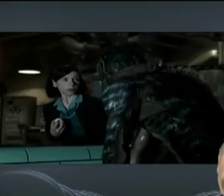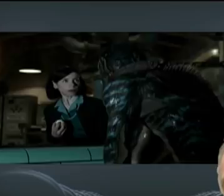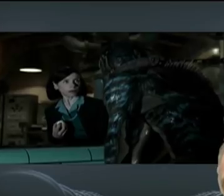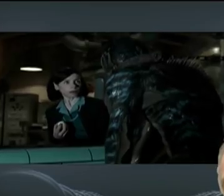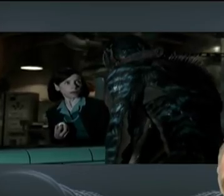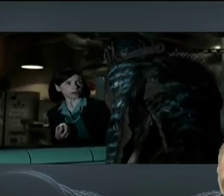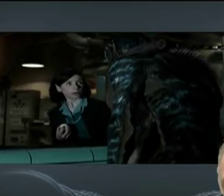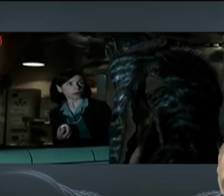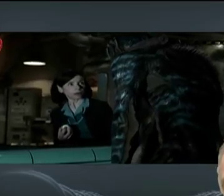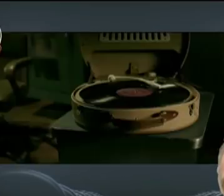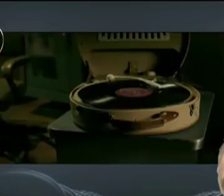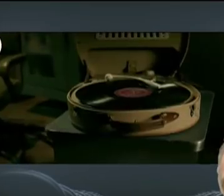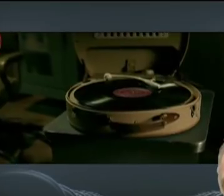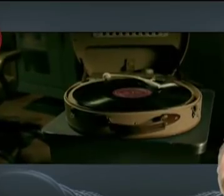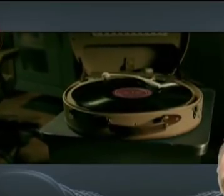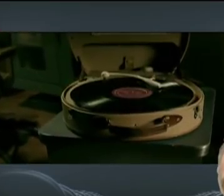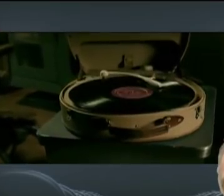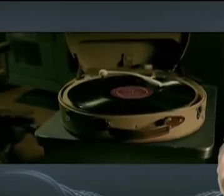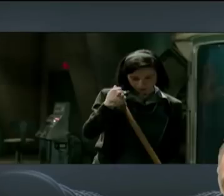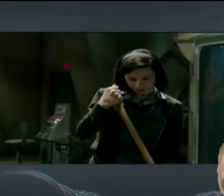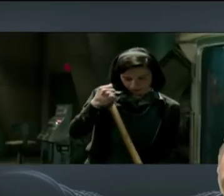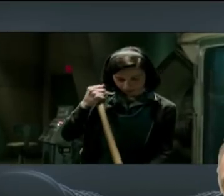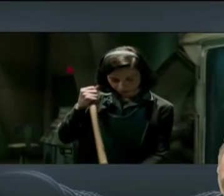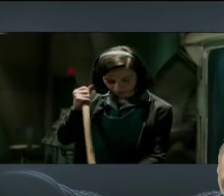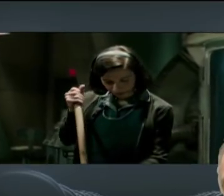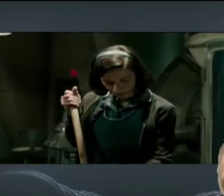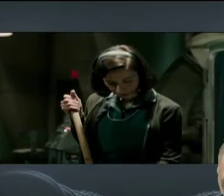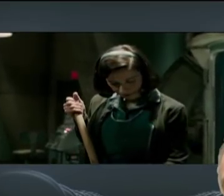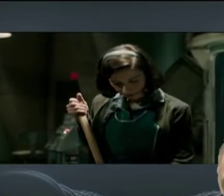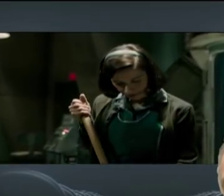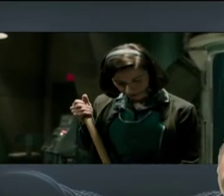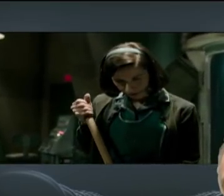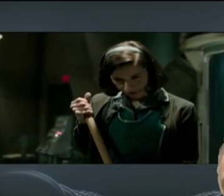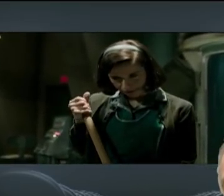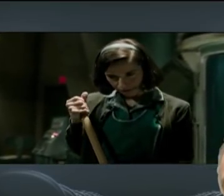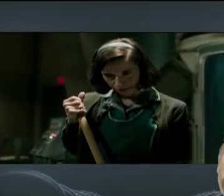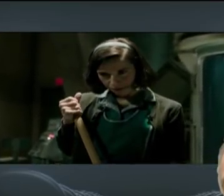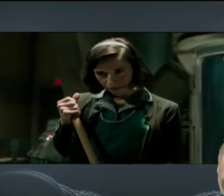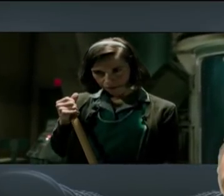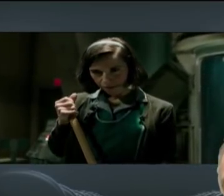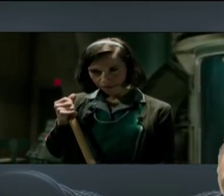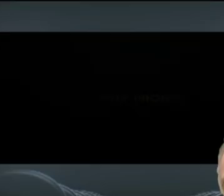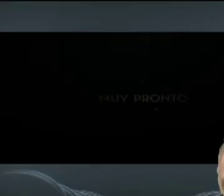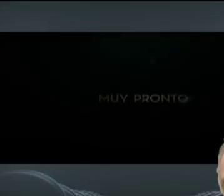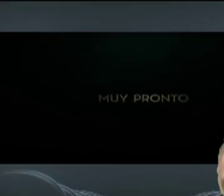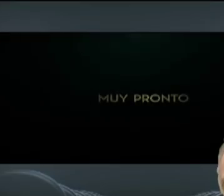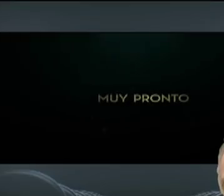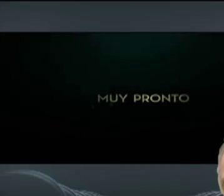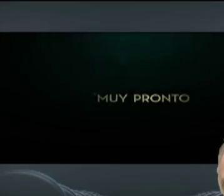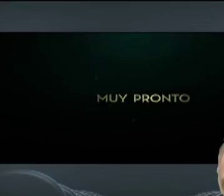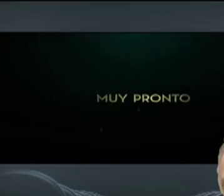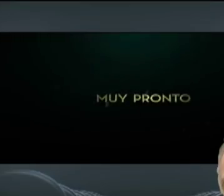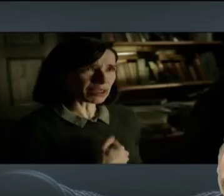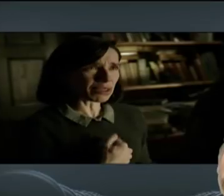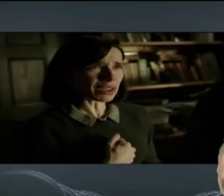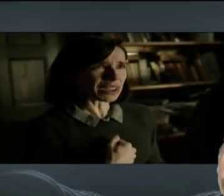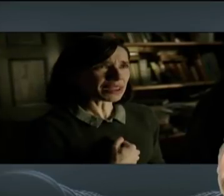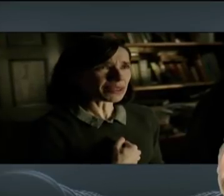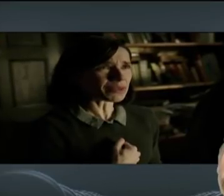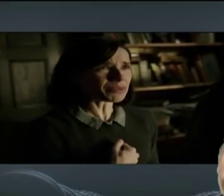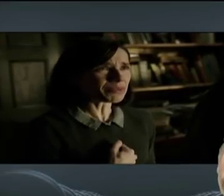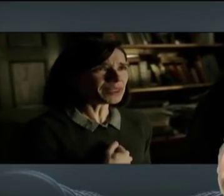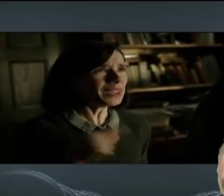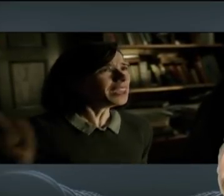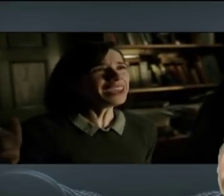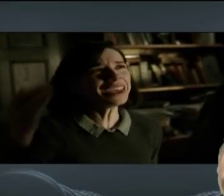El Oscar a mejor película está entre La forma del agua y 3 anuncios por un crimen, pero yo a estas alturas, a 2 días de la